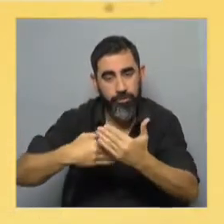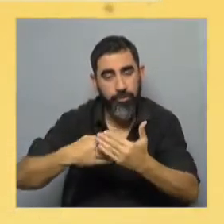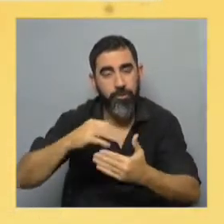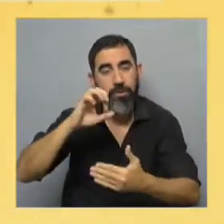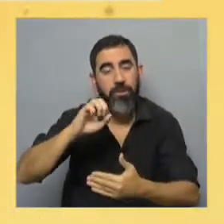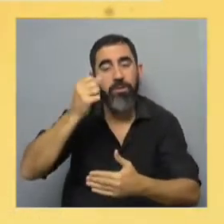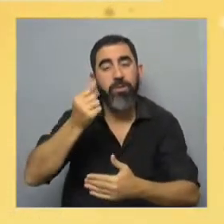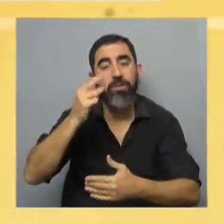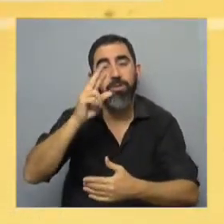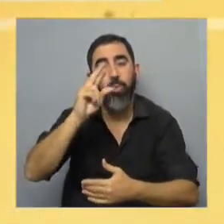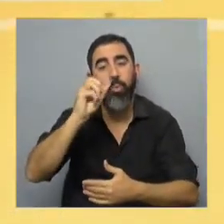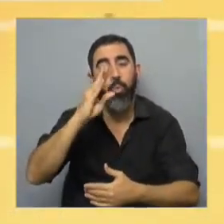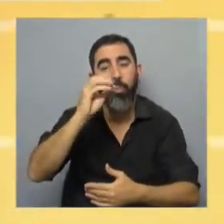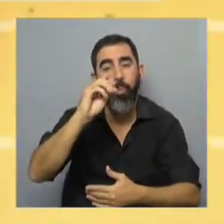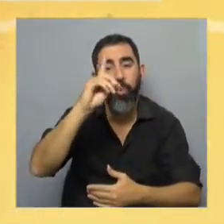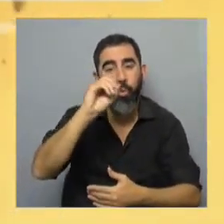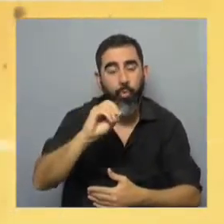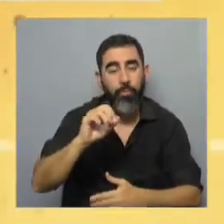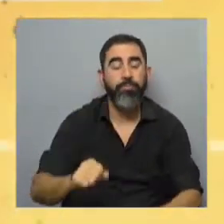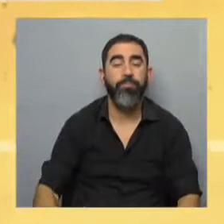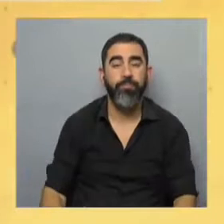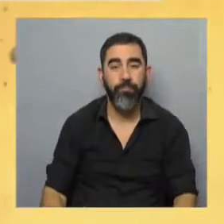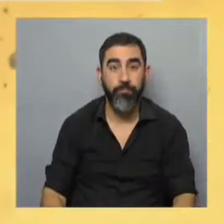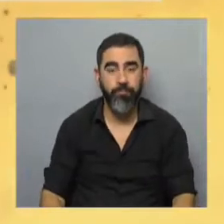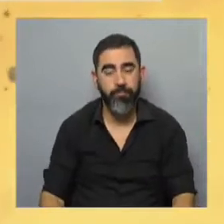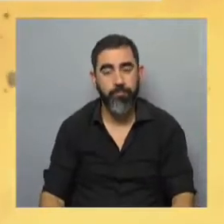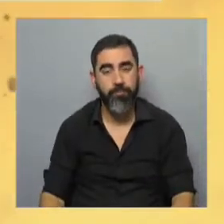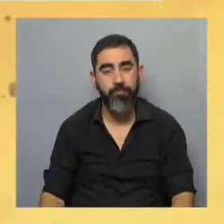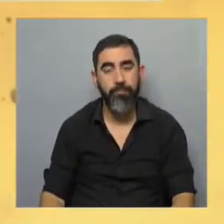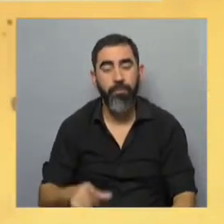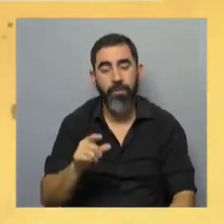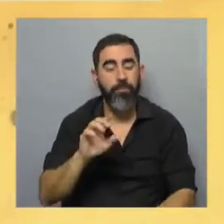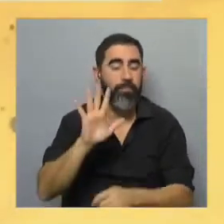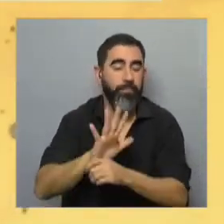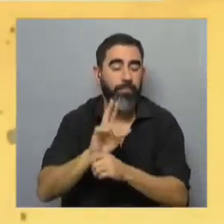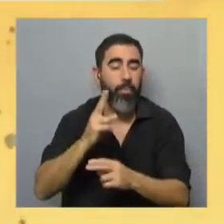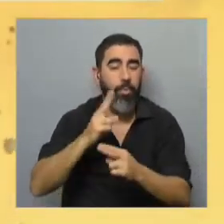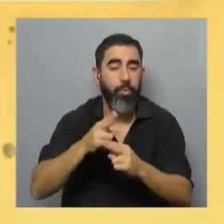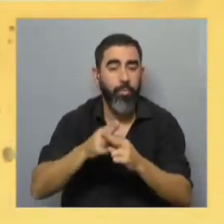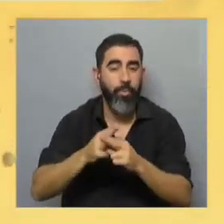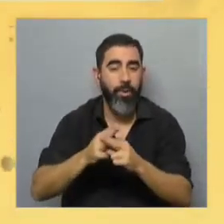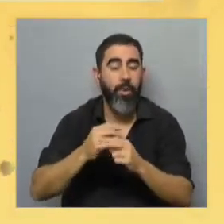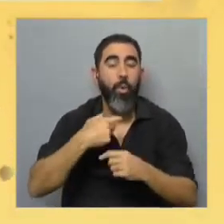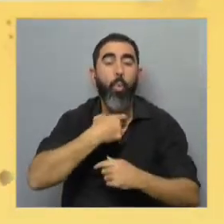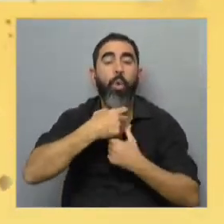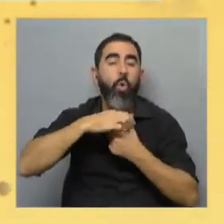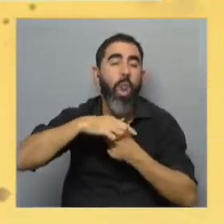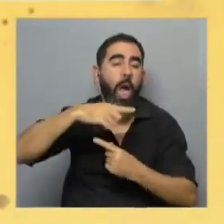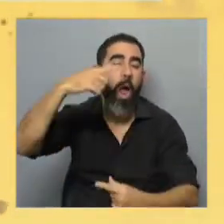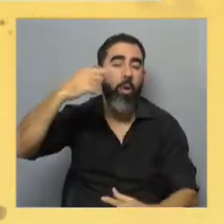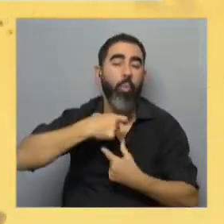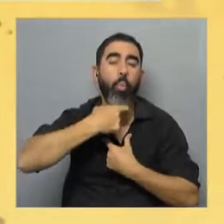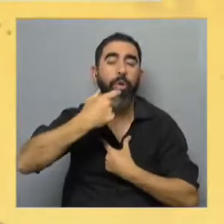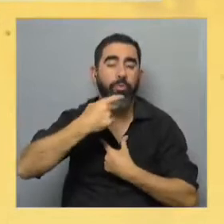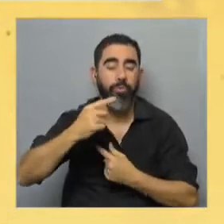saurópodo, uh-huh, llamado Dicraeosaurus. Uh-huh. Saurópodos, los comúnmente llamados dinosaurios de cuello largo. Ahí hay otra foto del